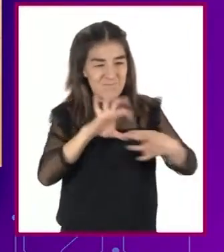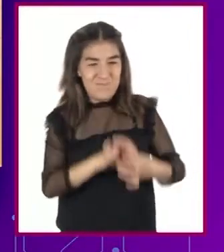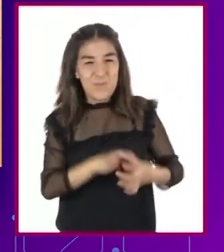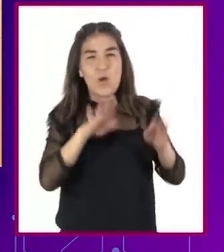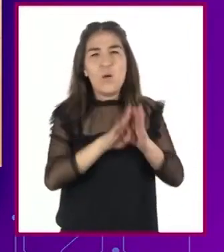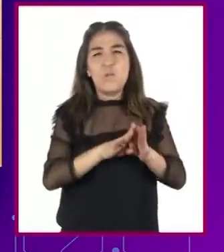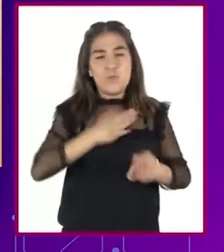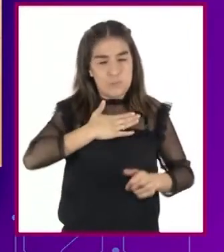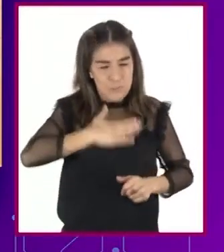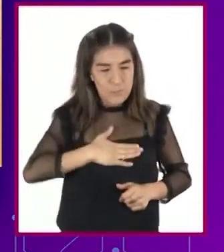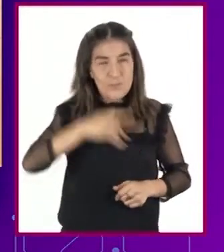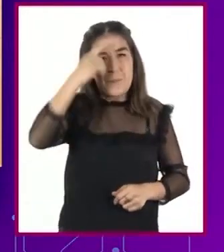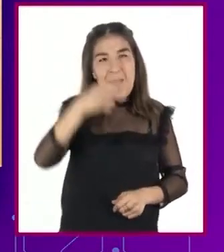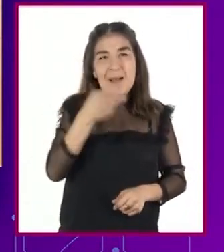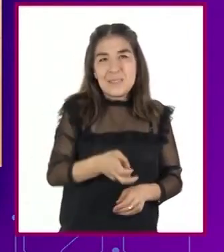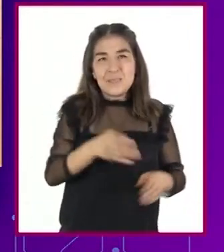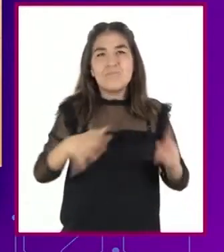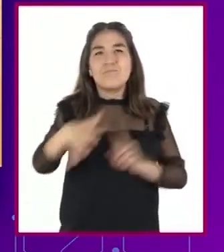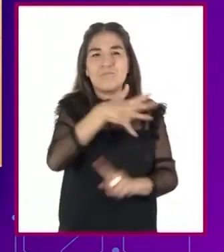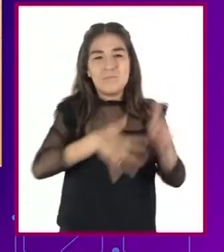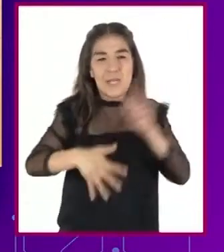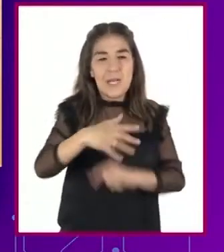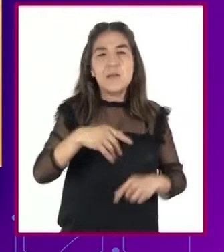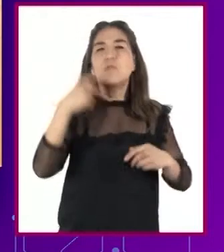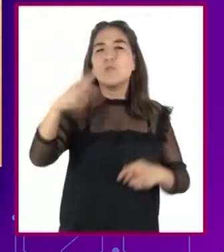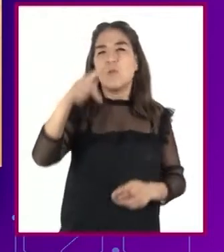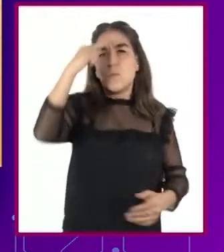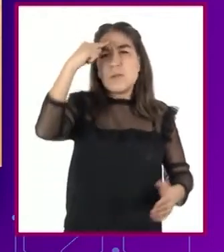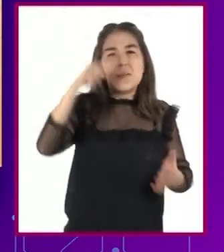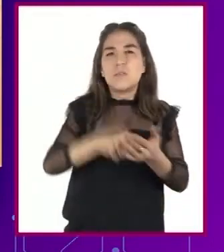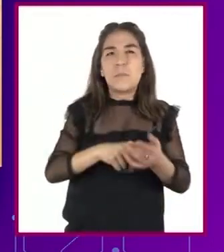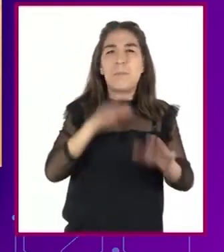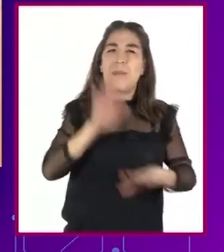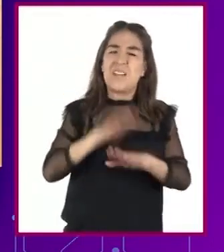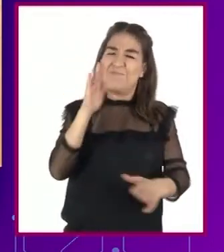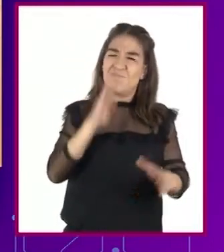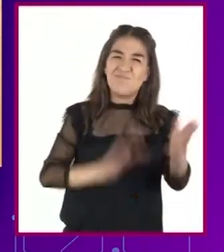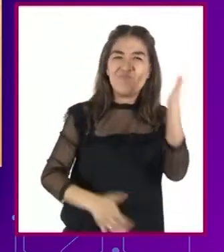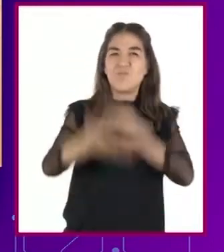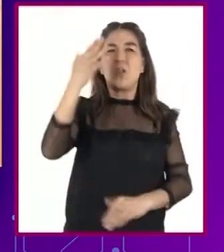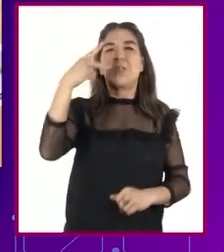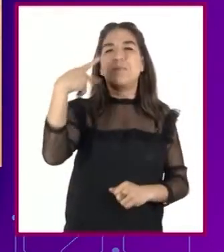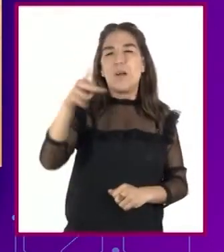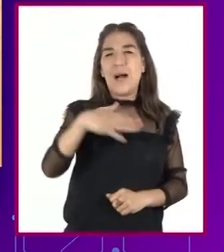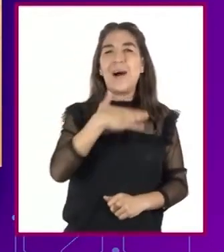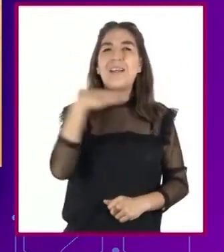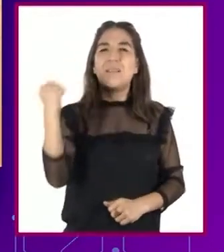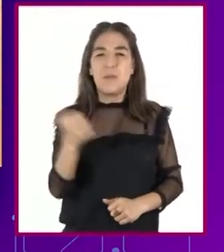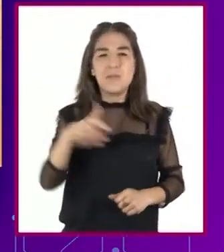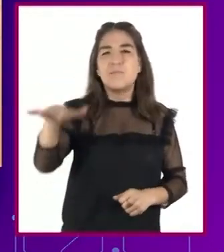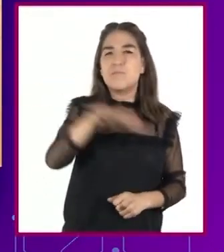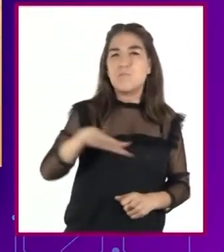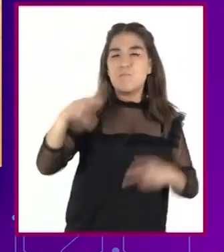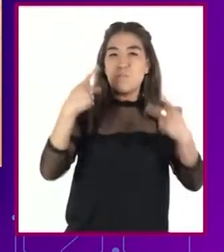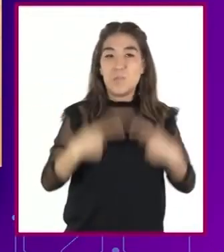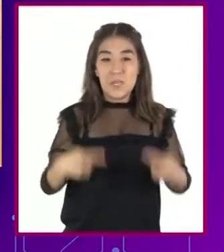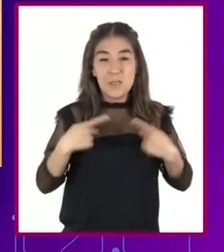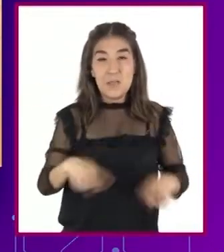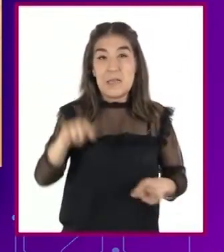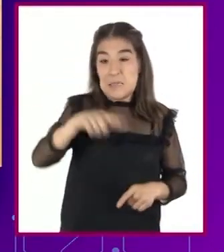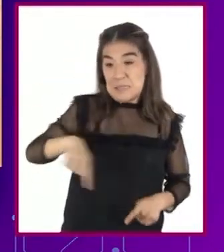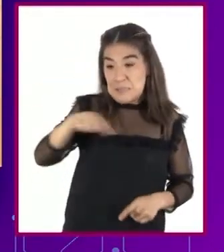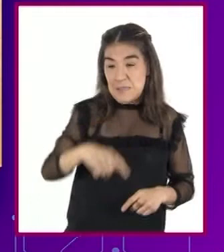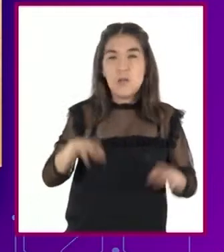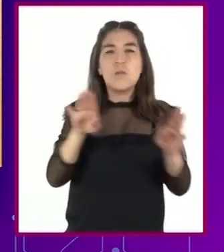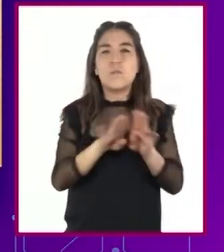de la justicia de esta causa y la creencia en una superioridad moral de Alemania y de los alemanes se había de convertir